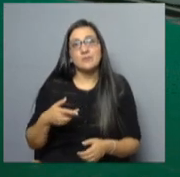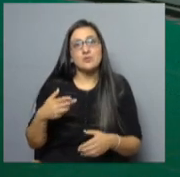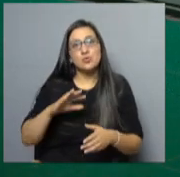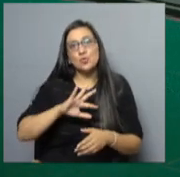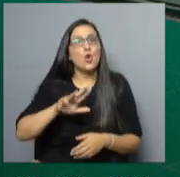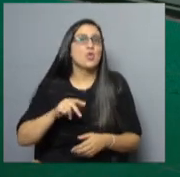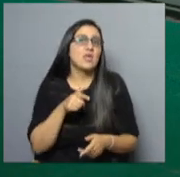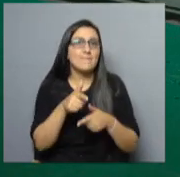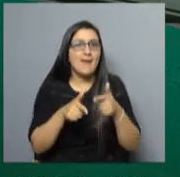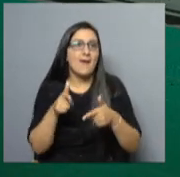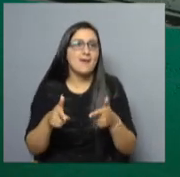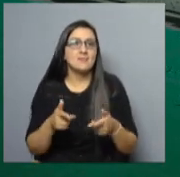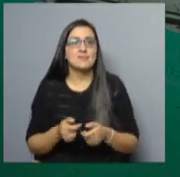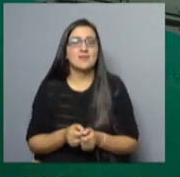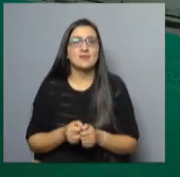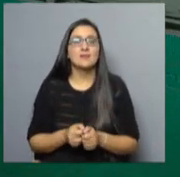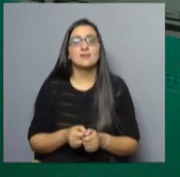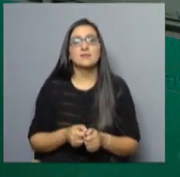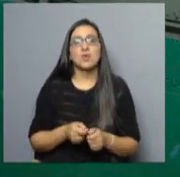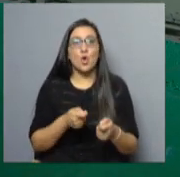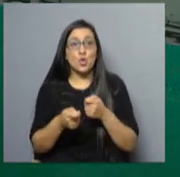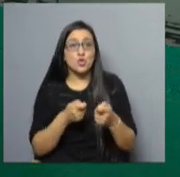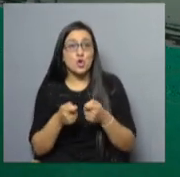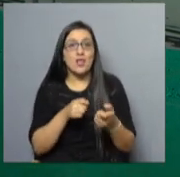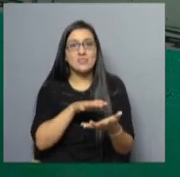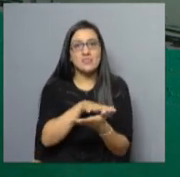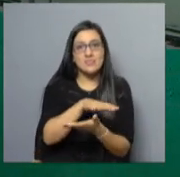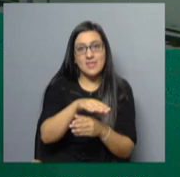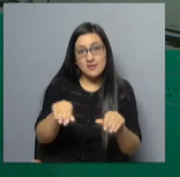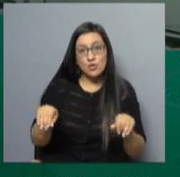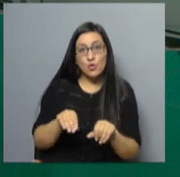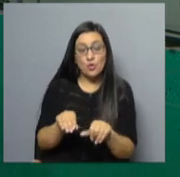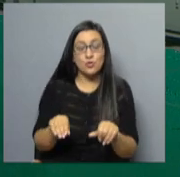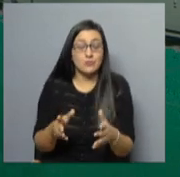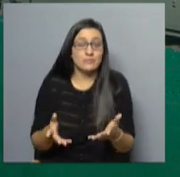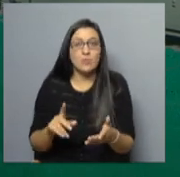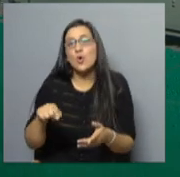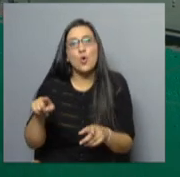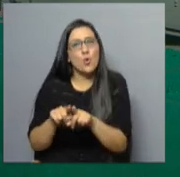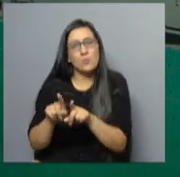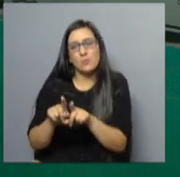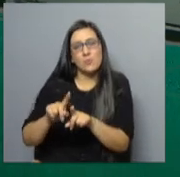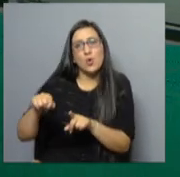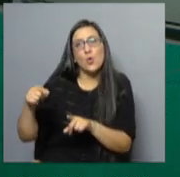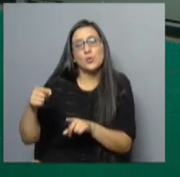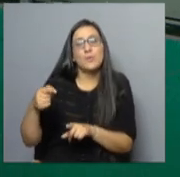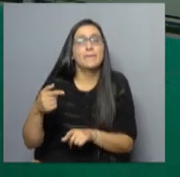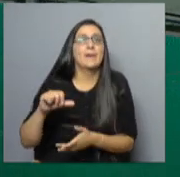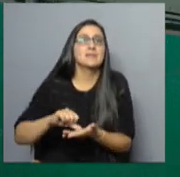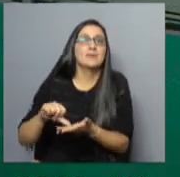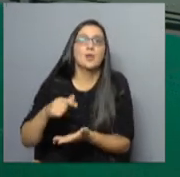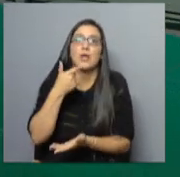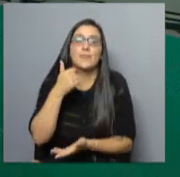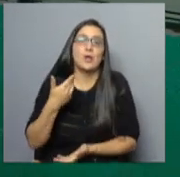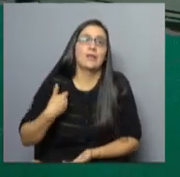de sus mecanismos de expansión y de control del territorio o sea lo que pudiéramos haber visto en argentina en algunas provincias